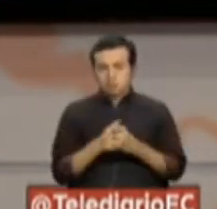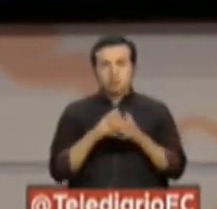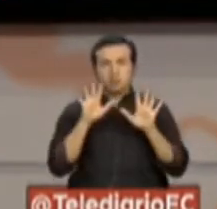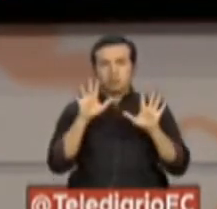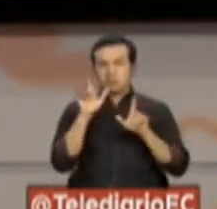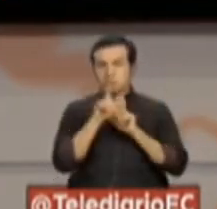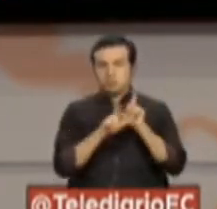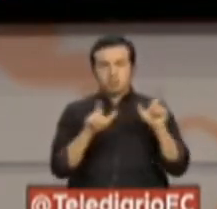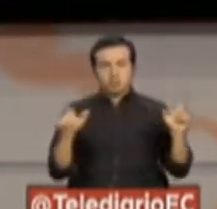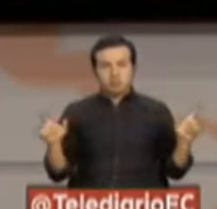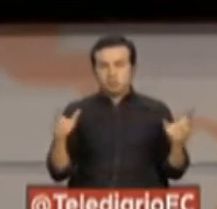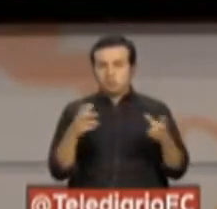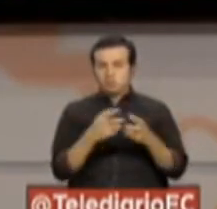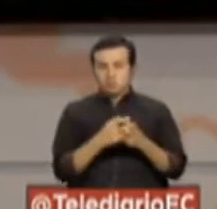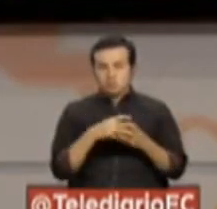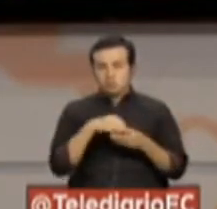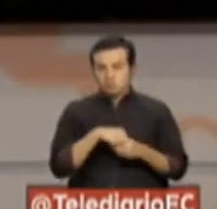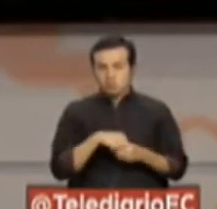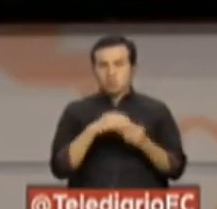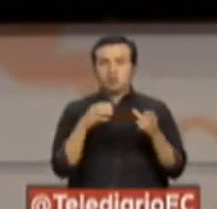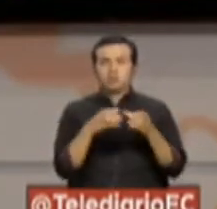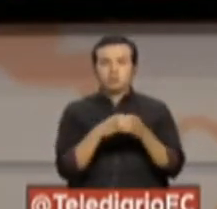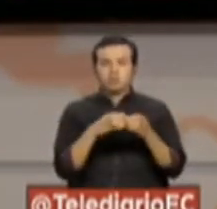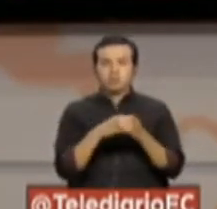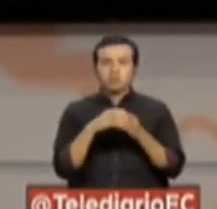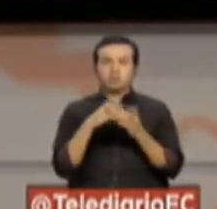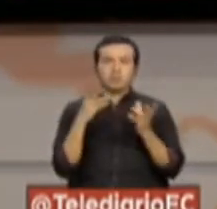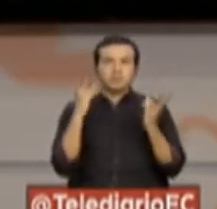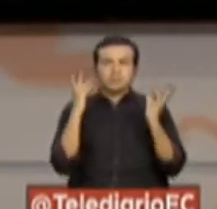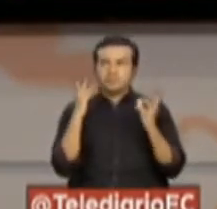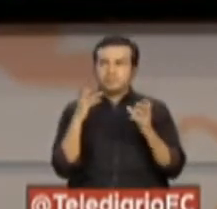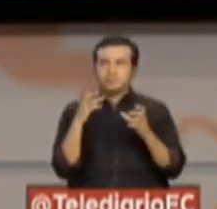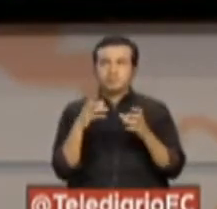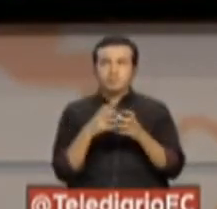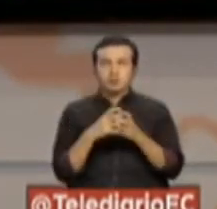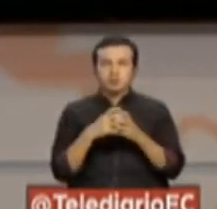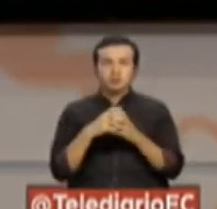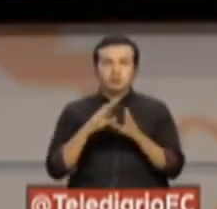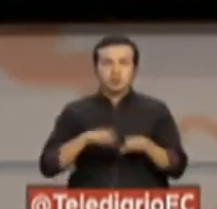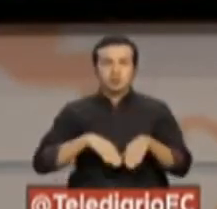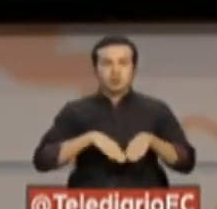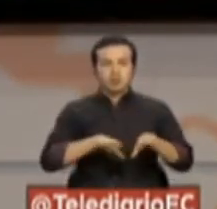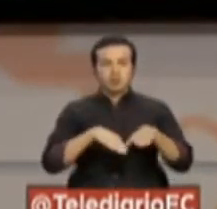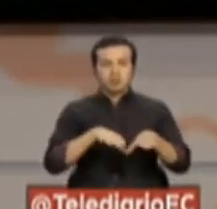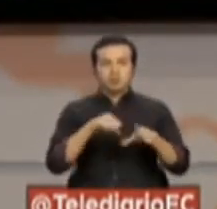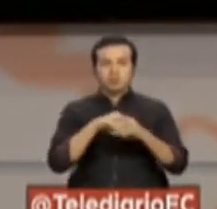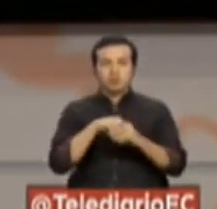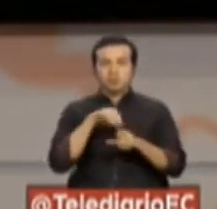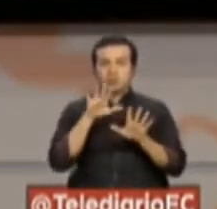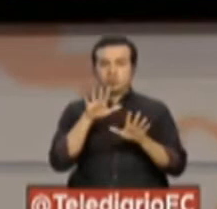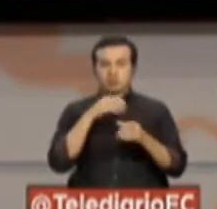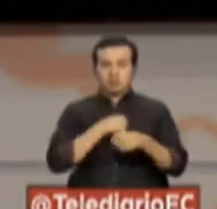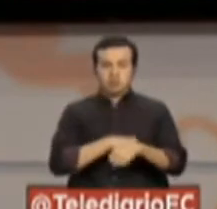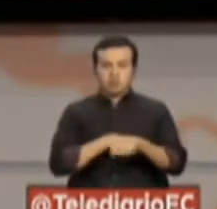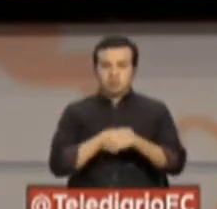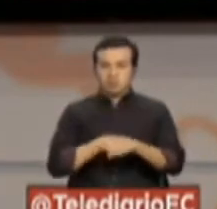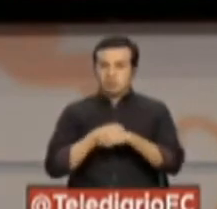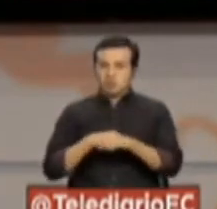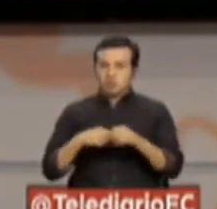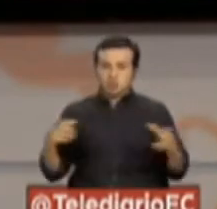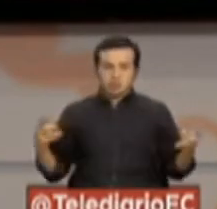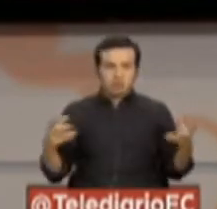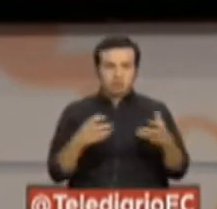ejemplo, Eduardo, una asociación de limpieza de textil ha reunido 10 talleres de